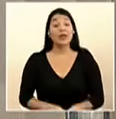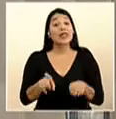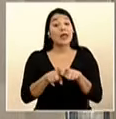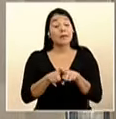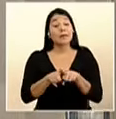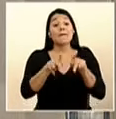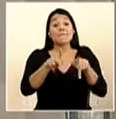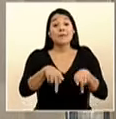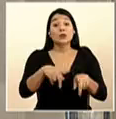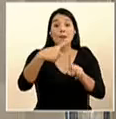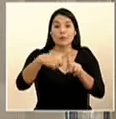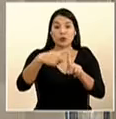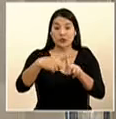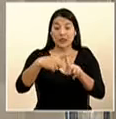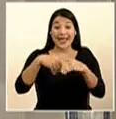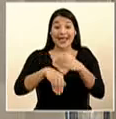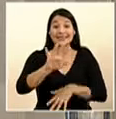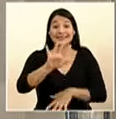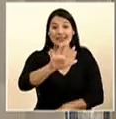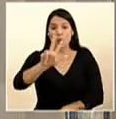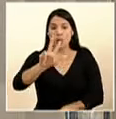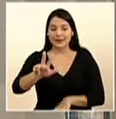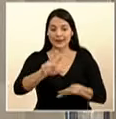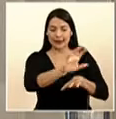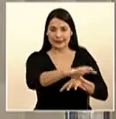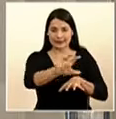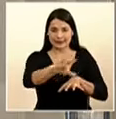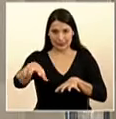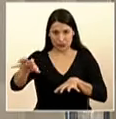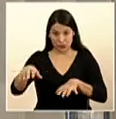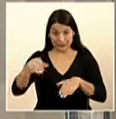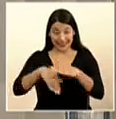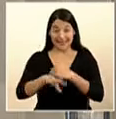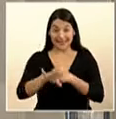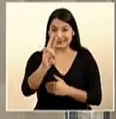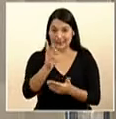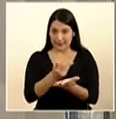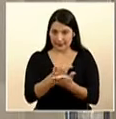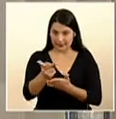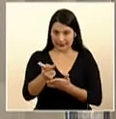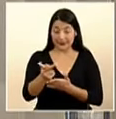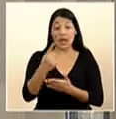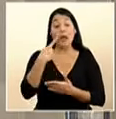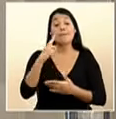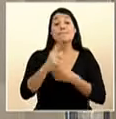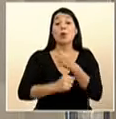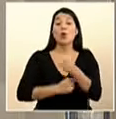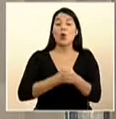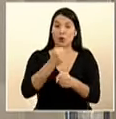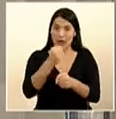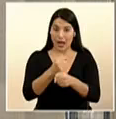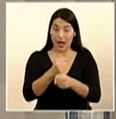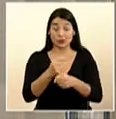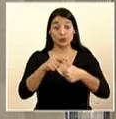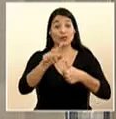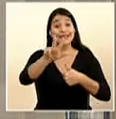positivos en 53 cantones de las 7 provincias la distribución va con